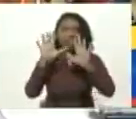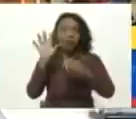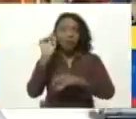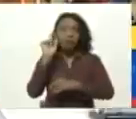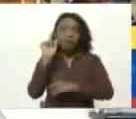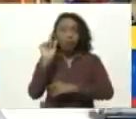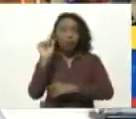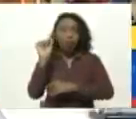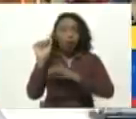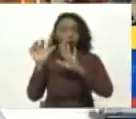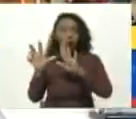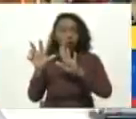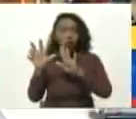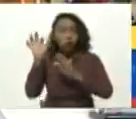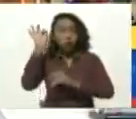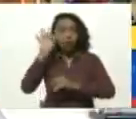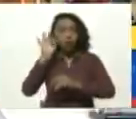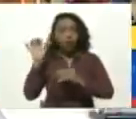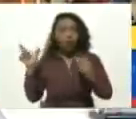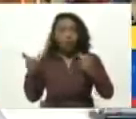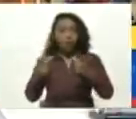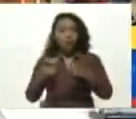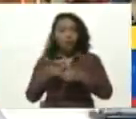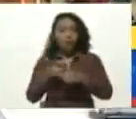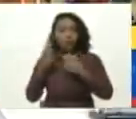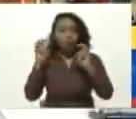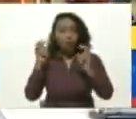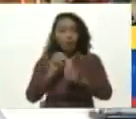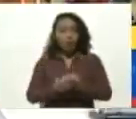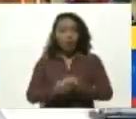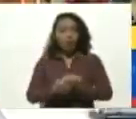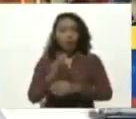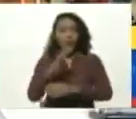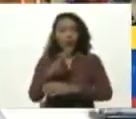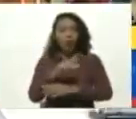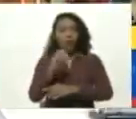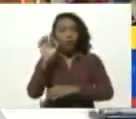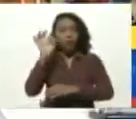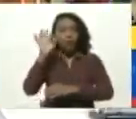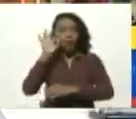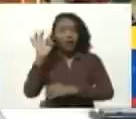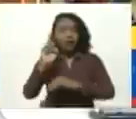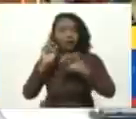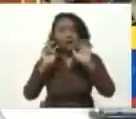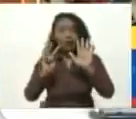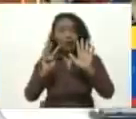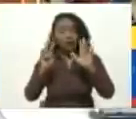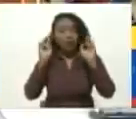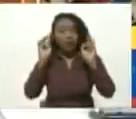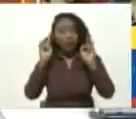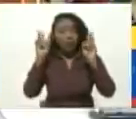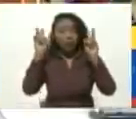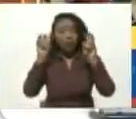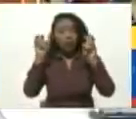10.8% de reducción de casos, con un promedio de 1.307 casos nuevos y